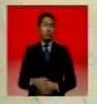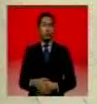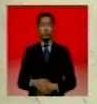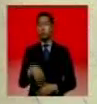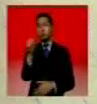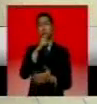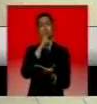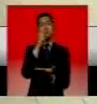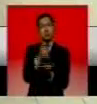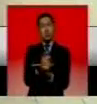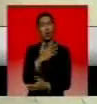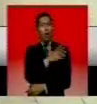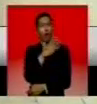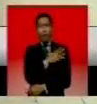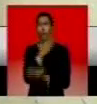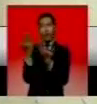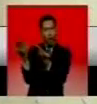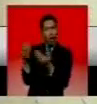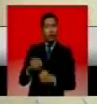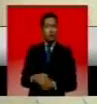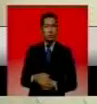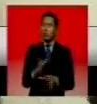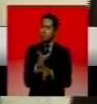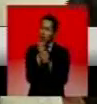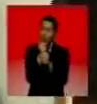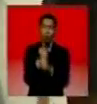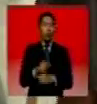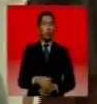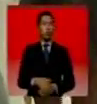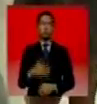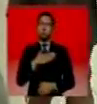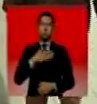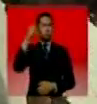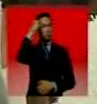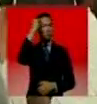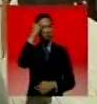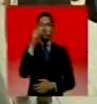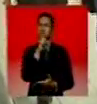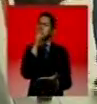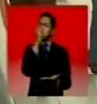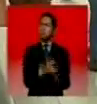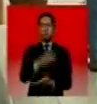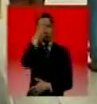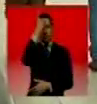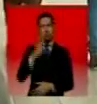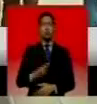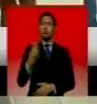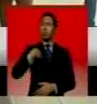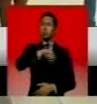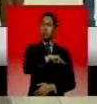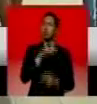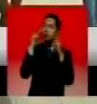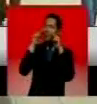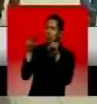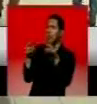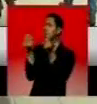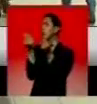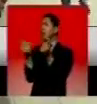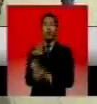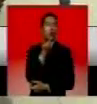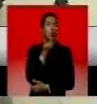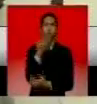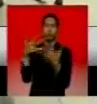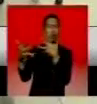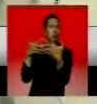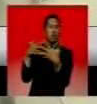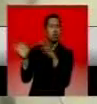transmite a nosotros confianza y seguridad. A mí me parece una buena medida que podamos ver los gastos. Me parece una forma